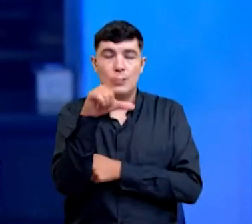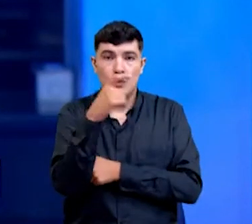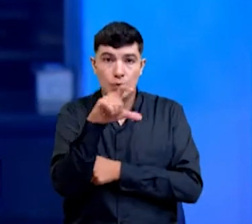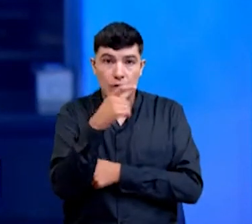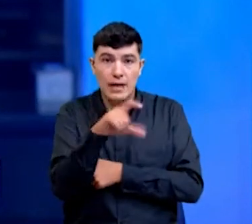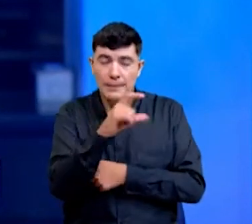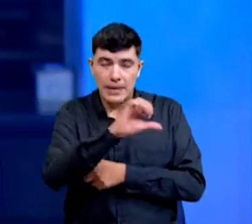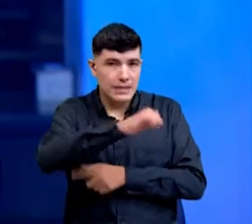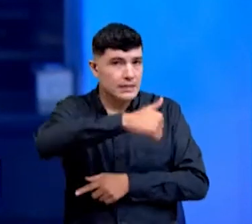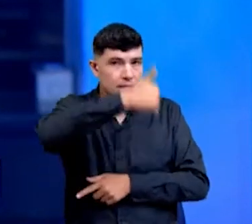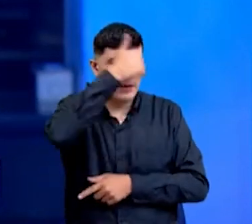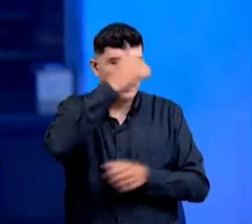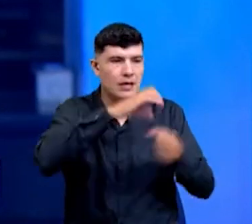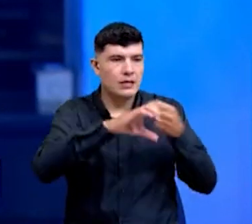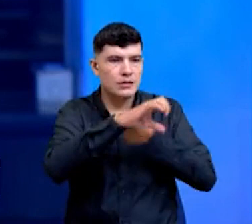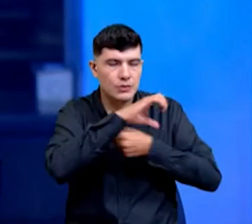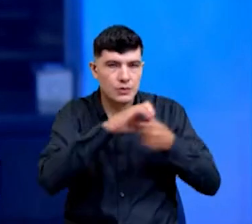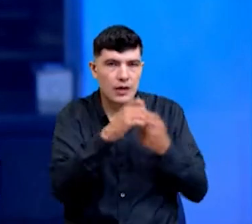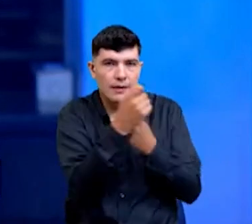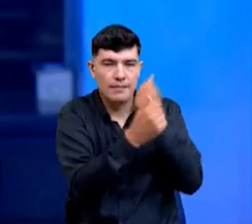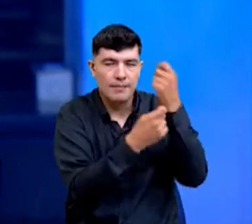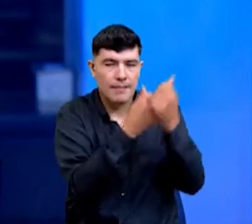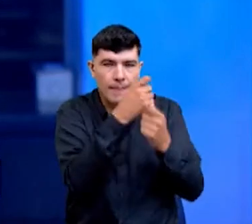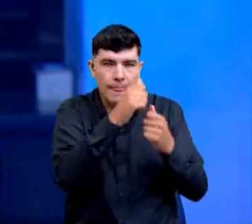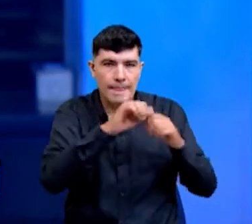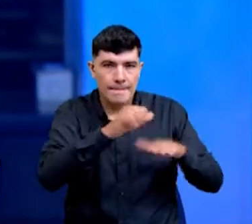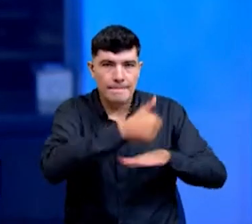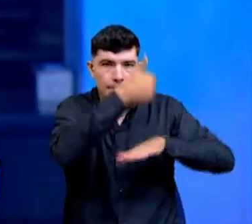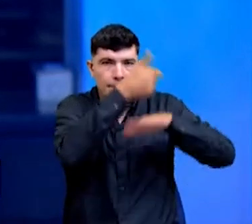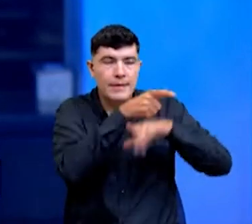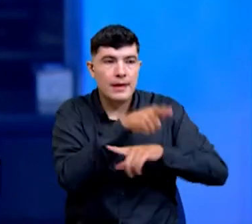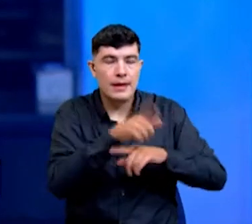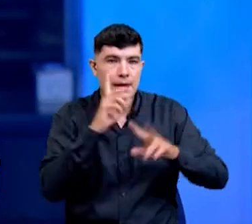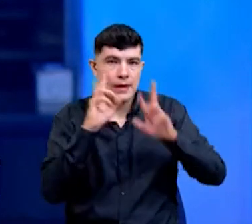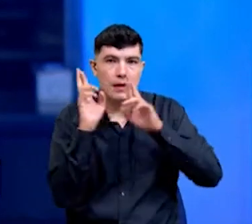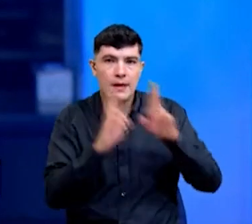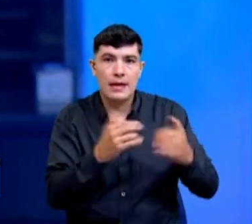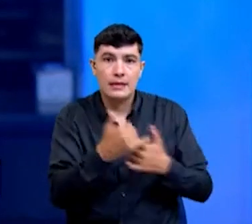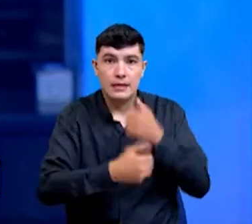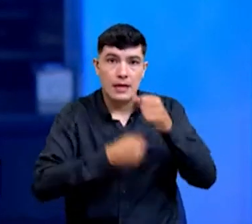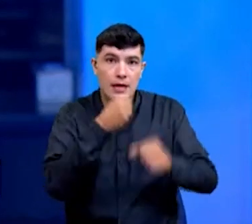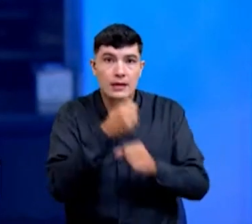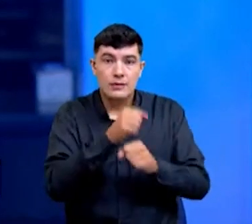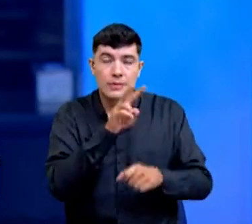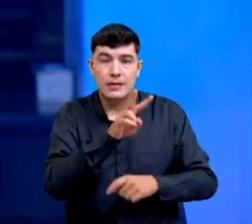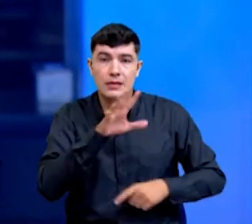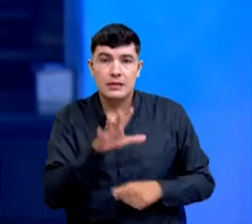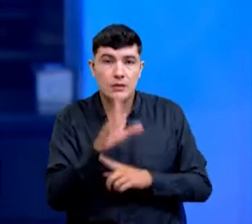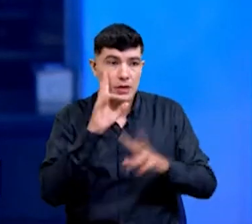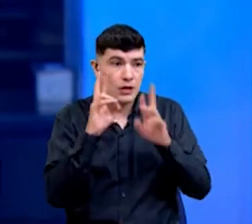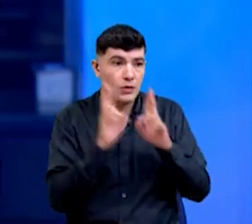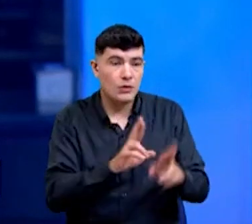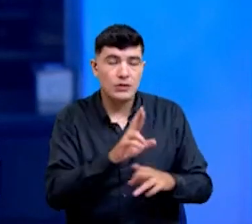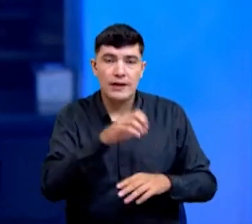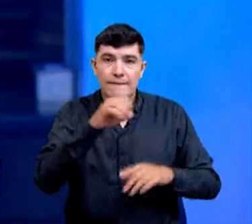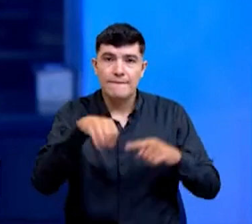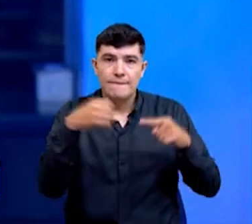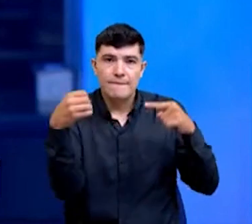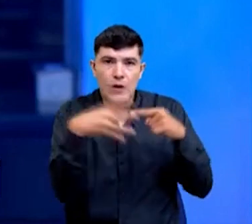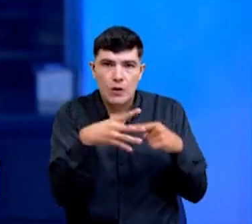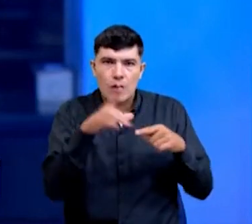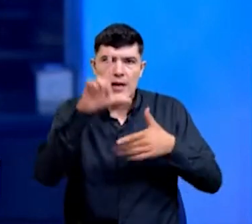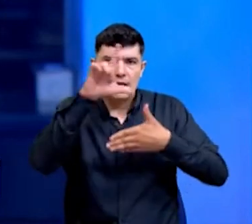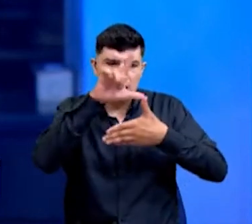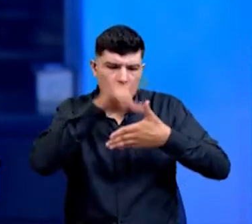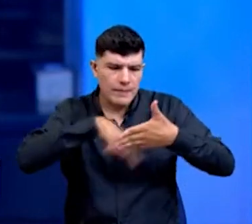Bogotá y otras ciudades principales para hacer el escenario de la edición 25 del foro latinoamericano de calzado un espacio